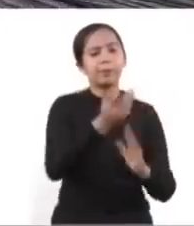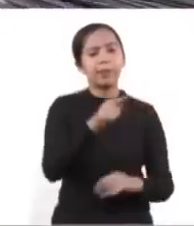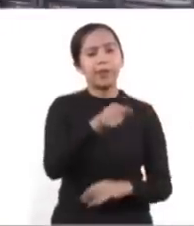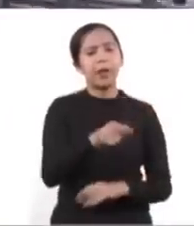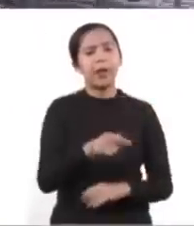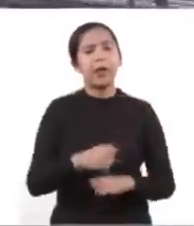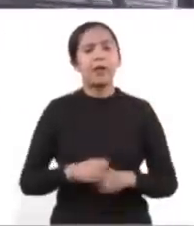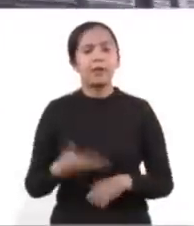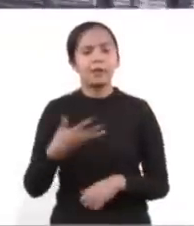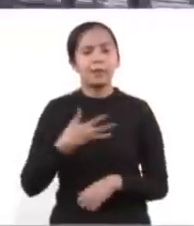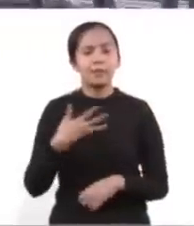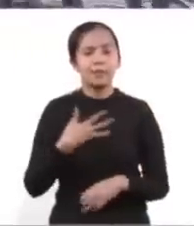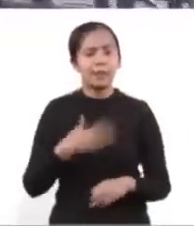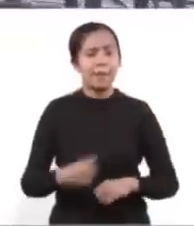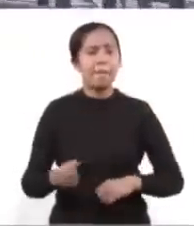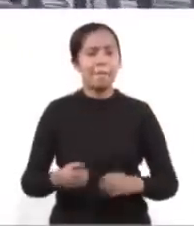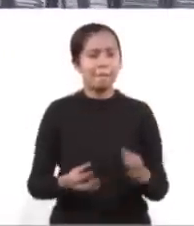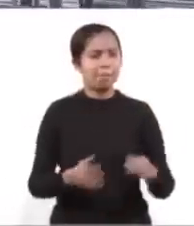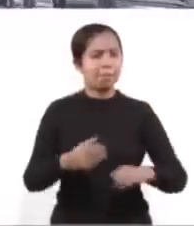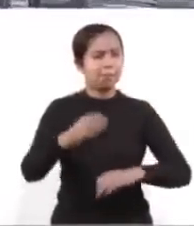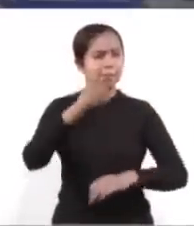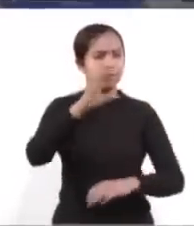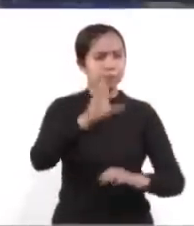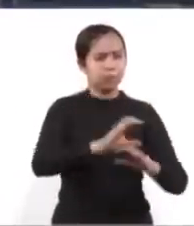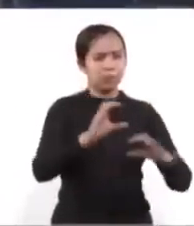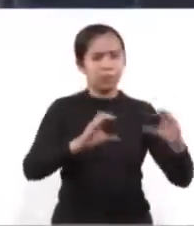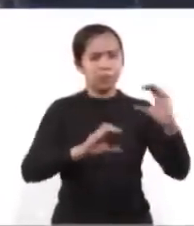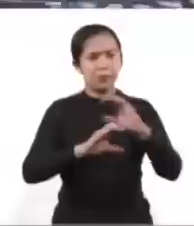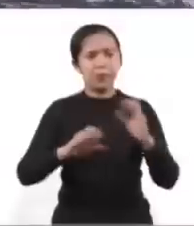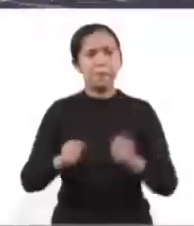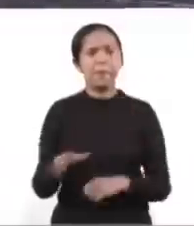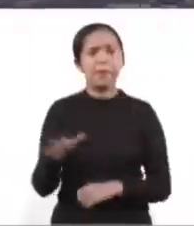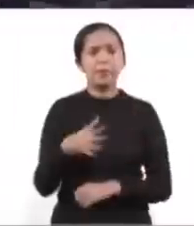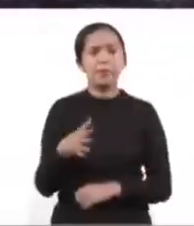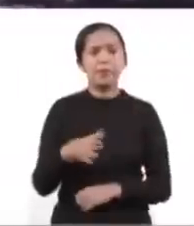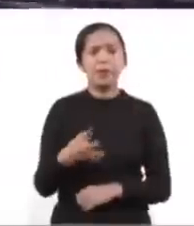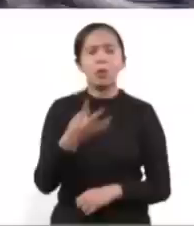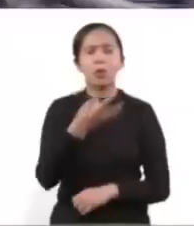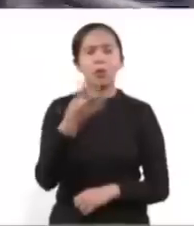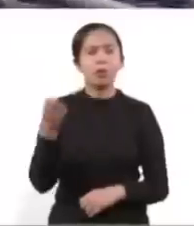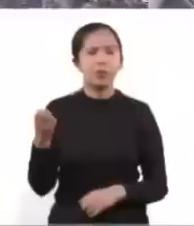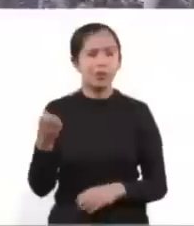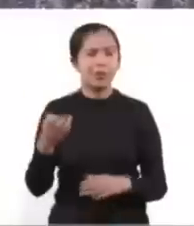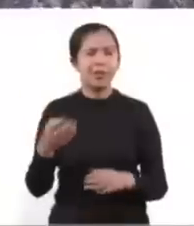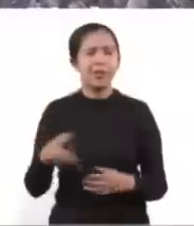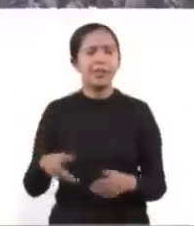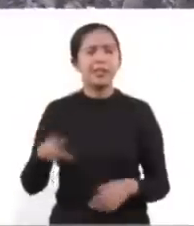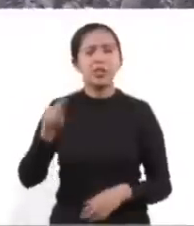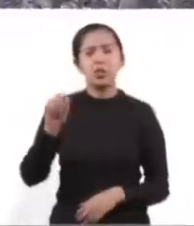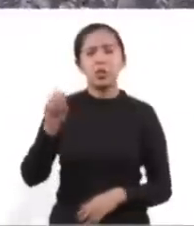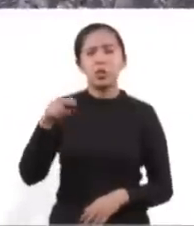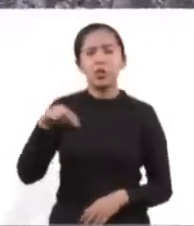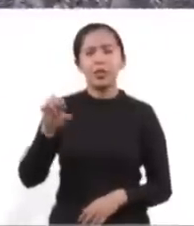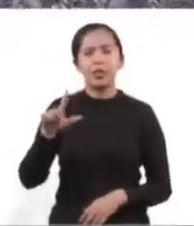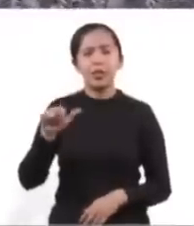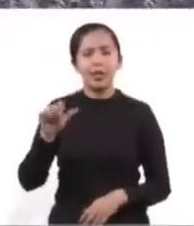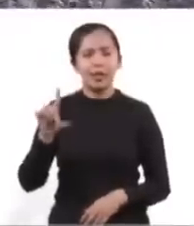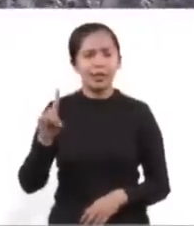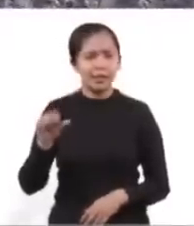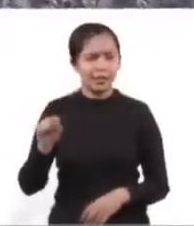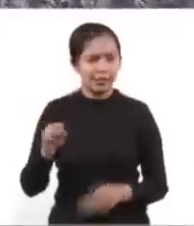muro Milán y losas de cimentación construidas con 344 toneladas de acero en la estructura y